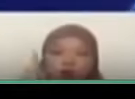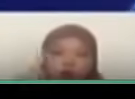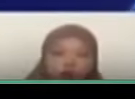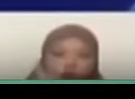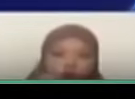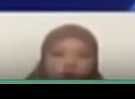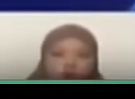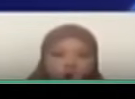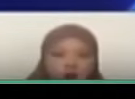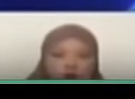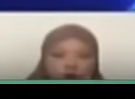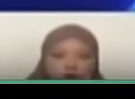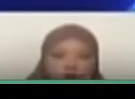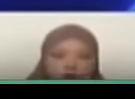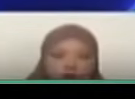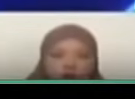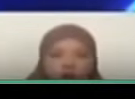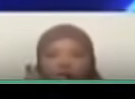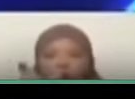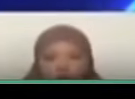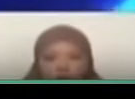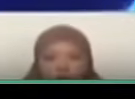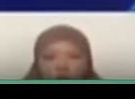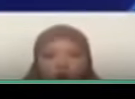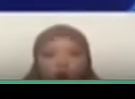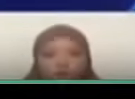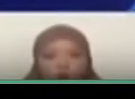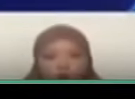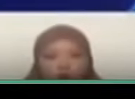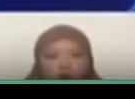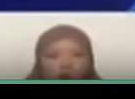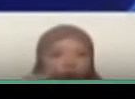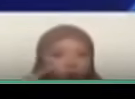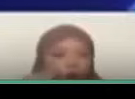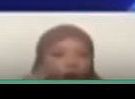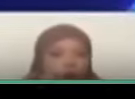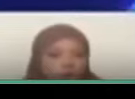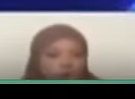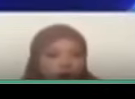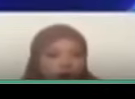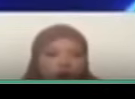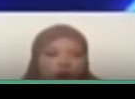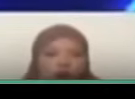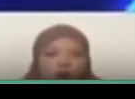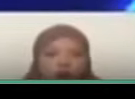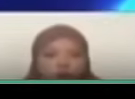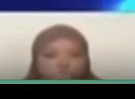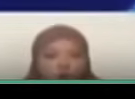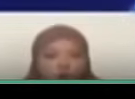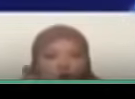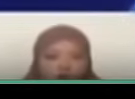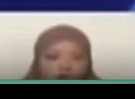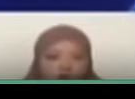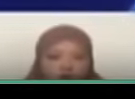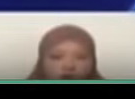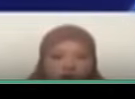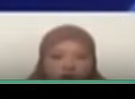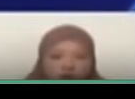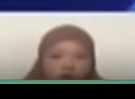El cabecilla principal, ahora el viejito, dice él, porque es que ellos solo saben decir, dar términos